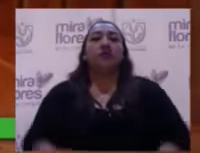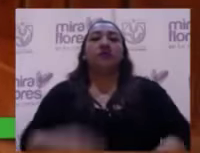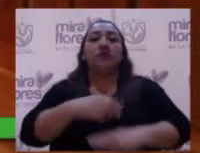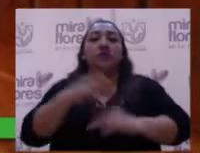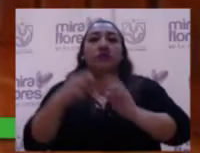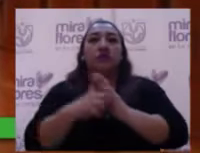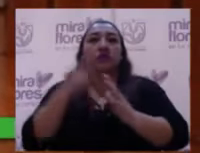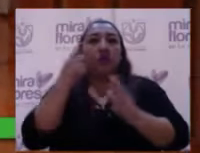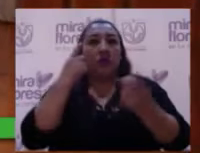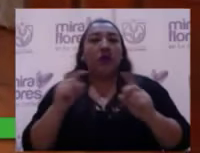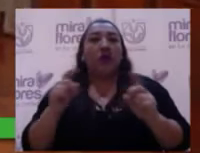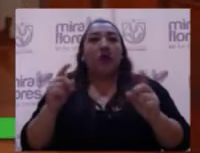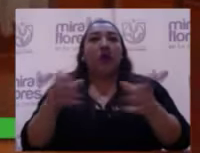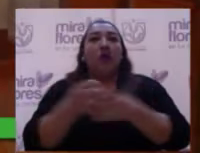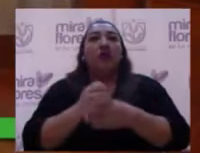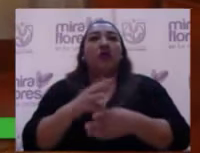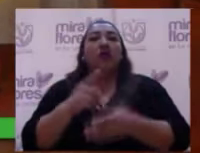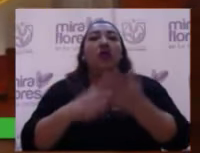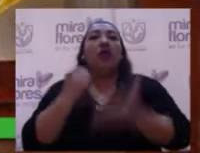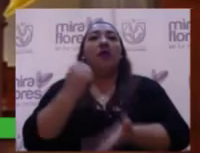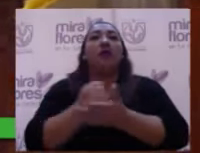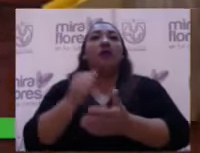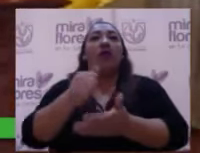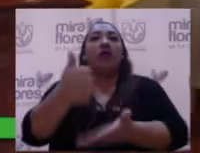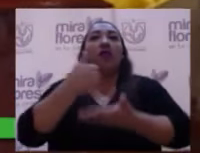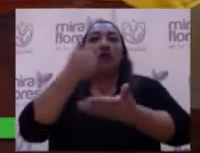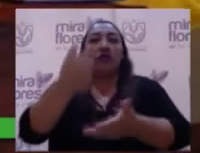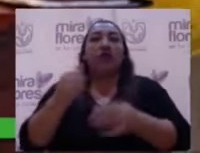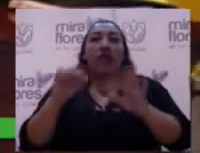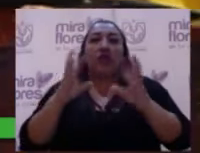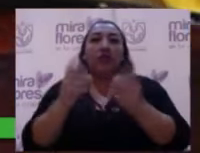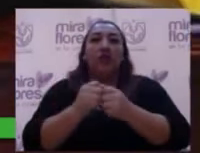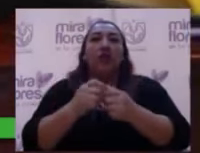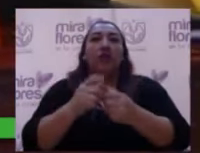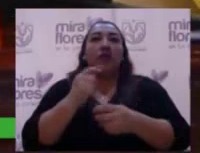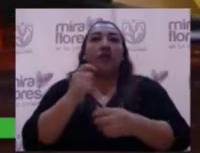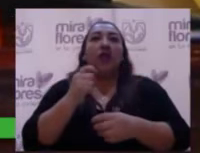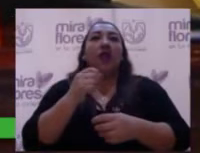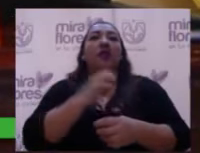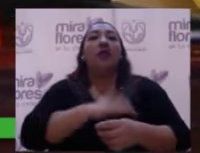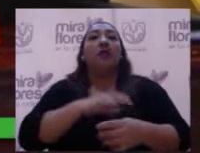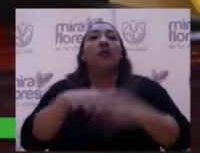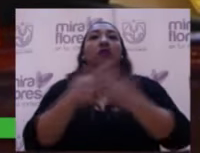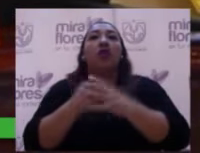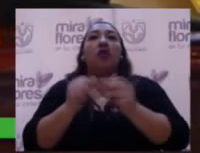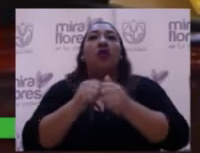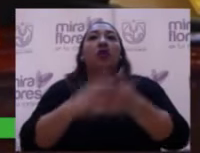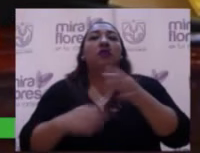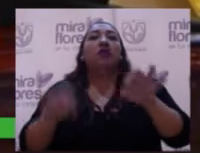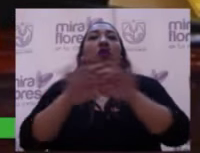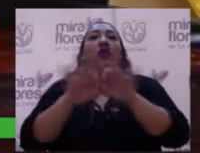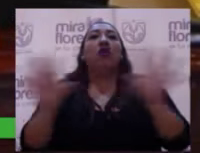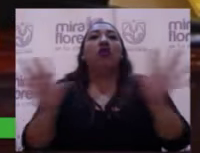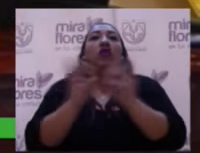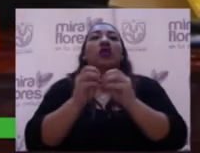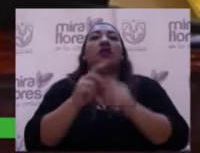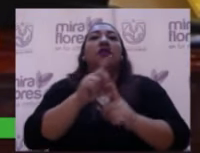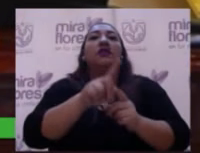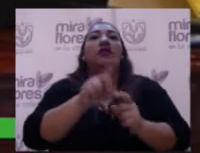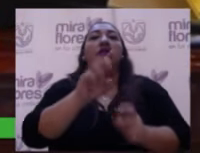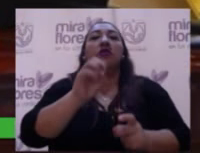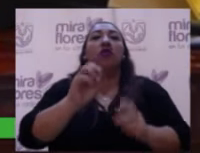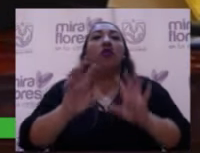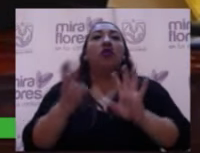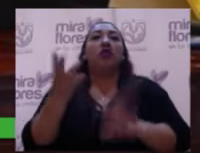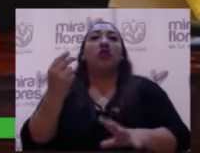Proyecto de acuerdo de Consejo que aprueba la donación a favor de la Asociación Traperos de Maús, consistente en el total de